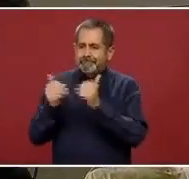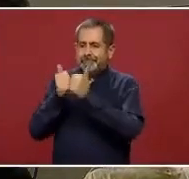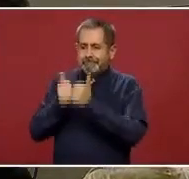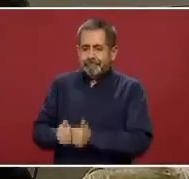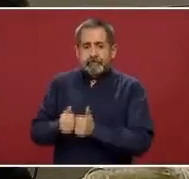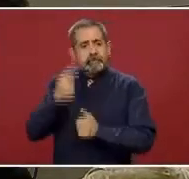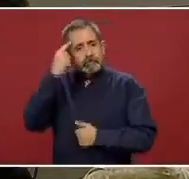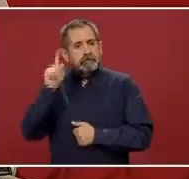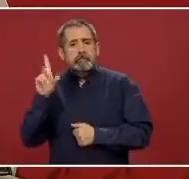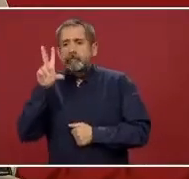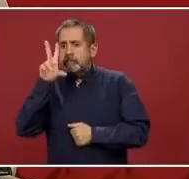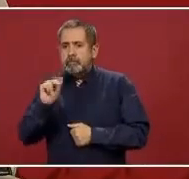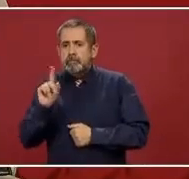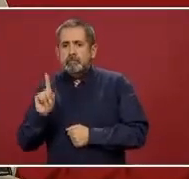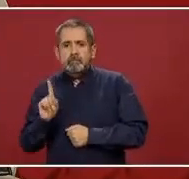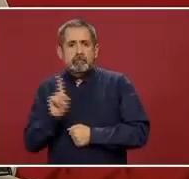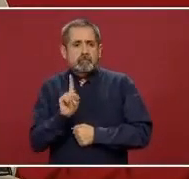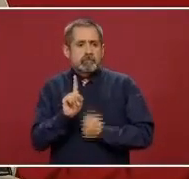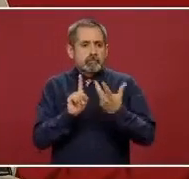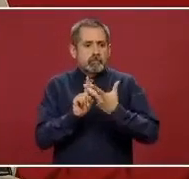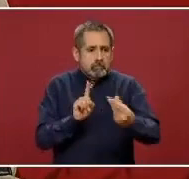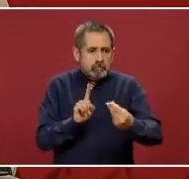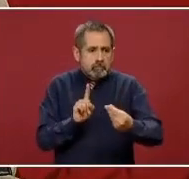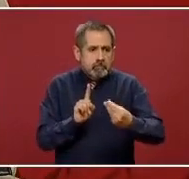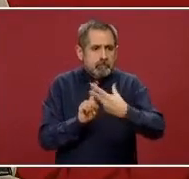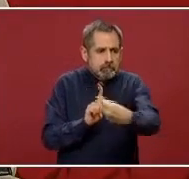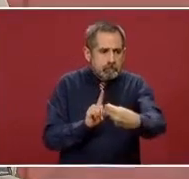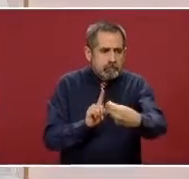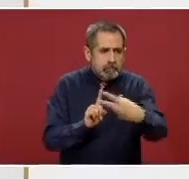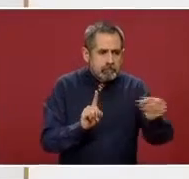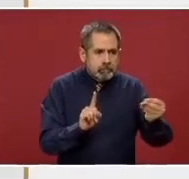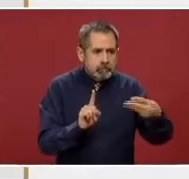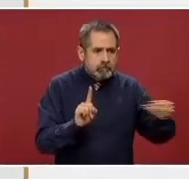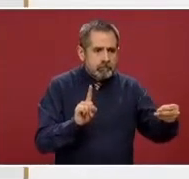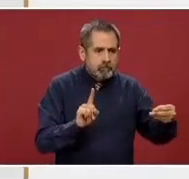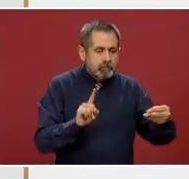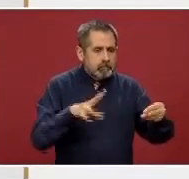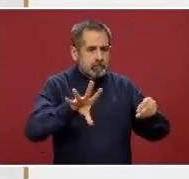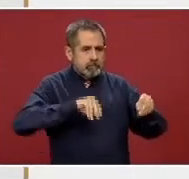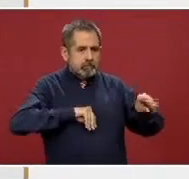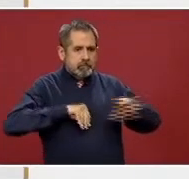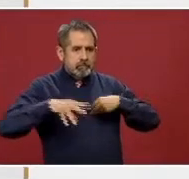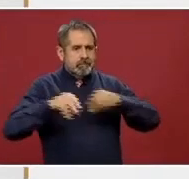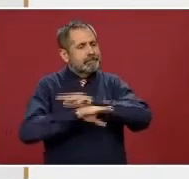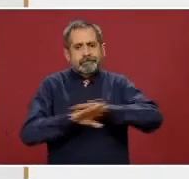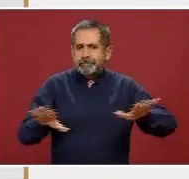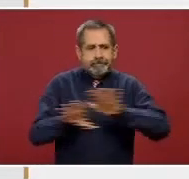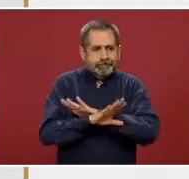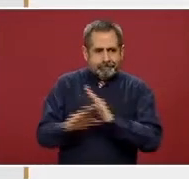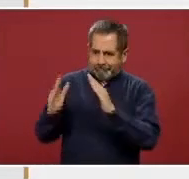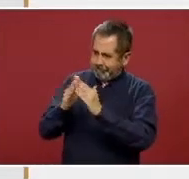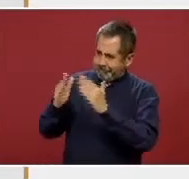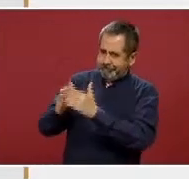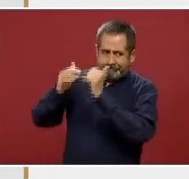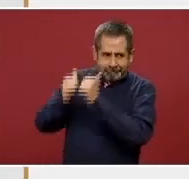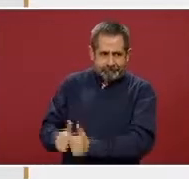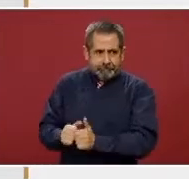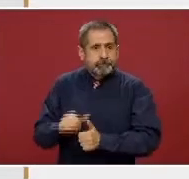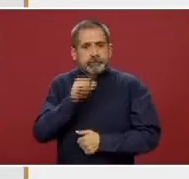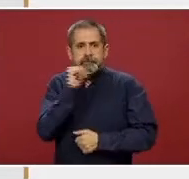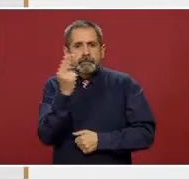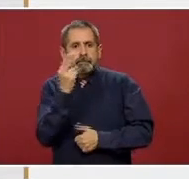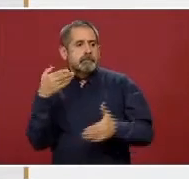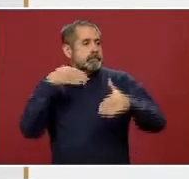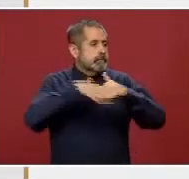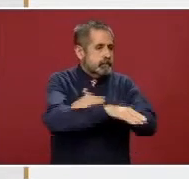transmisión, evitando la circulación de las personas con síntomas y la concentración en unidades de salud y